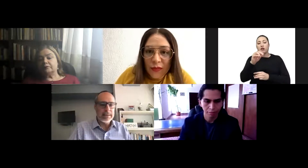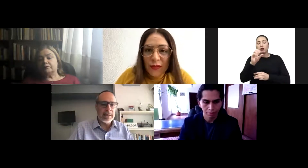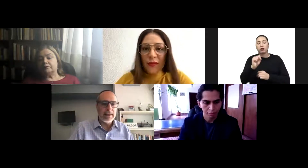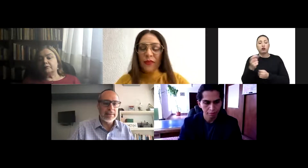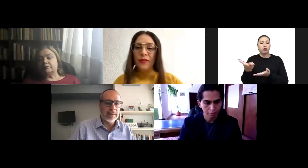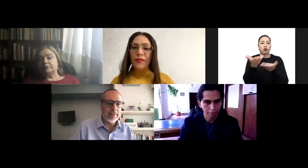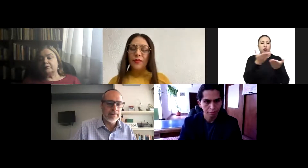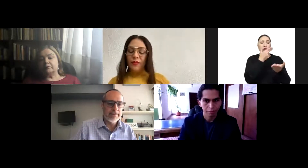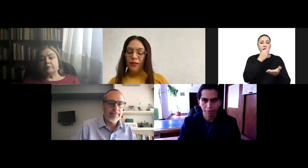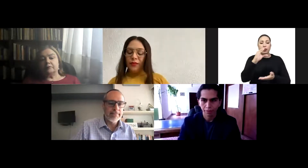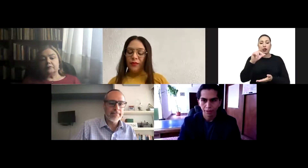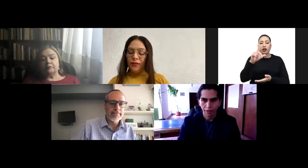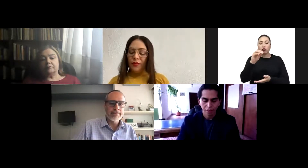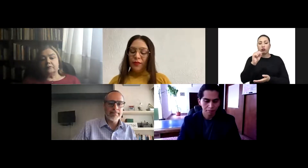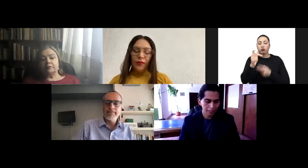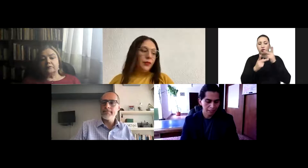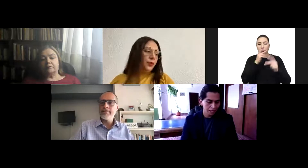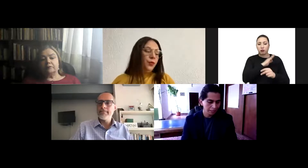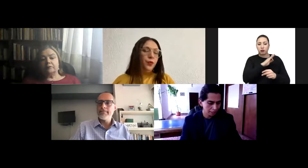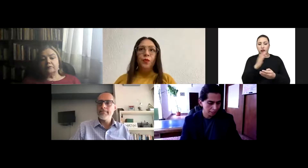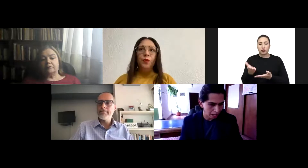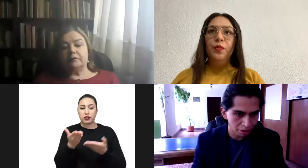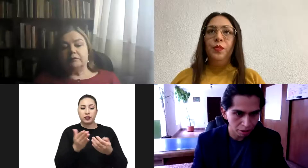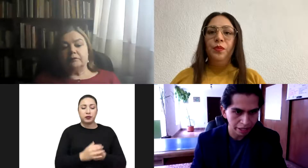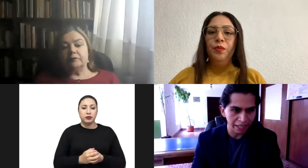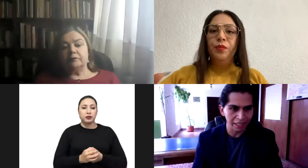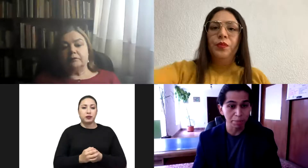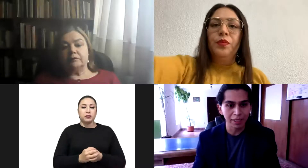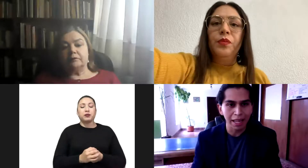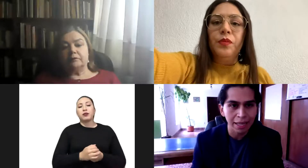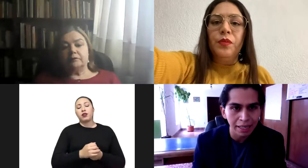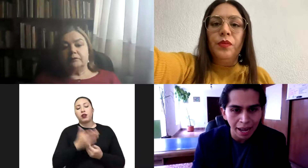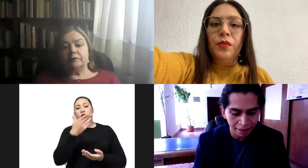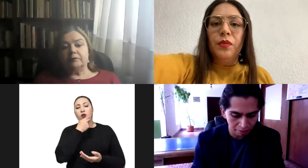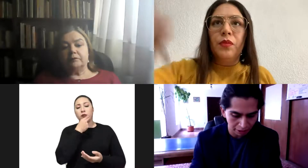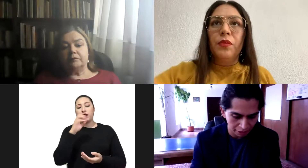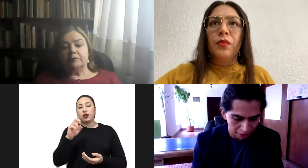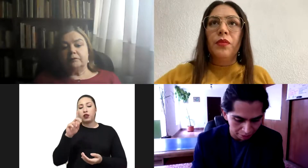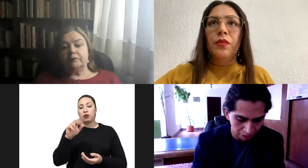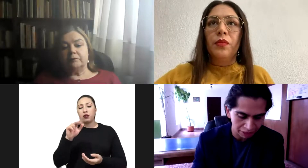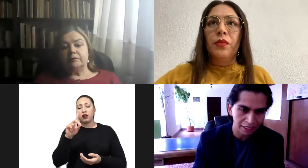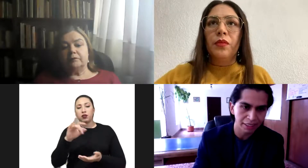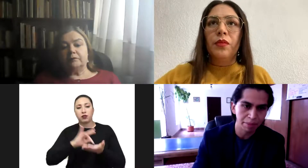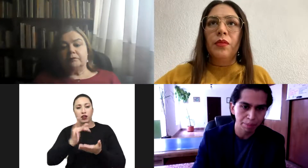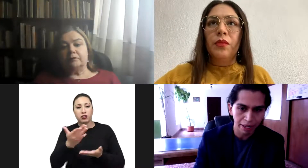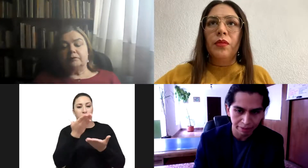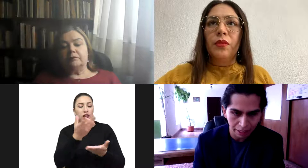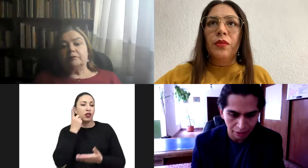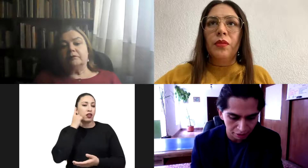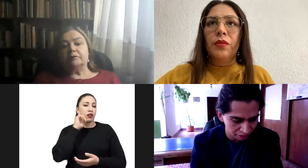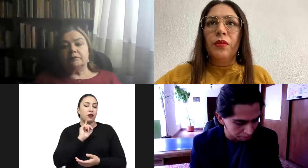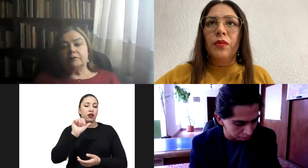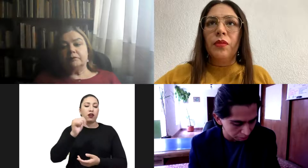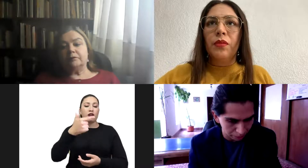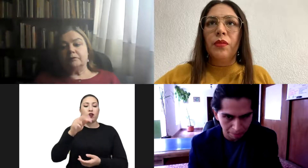gracias y adelante. Muchas gracias, Eduardo. Diputada Aguilar, muchas gracias también por la